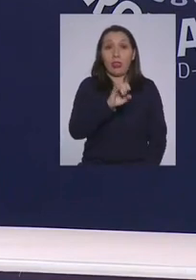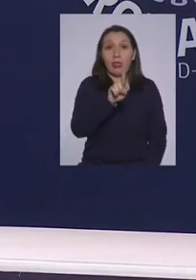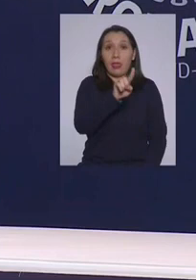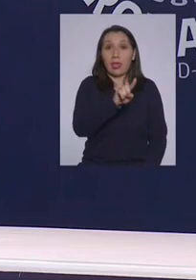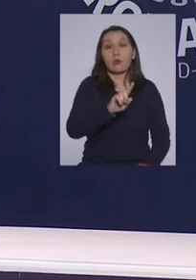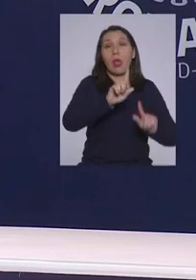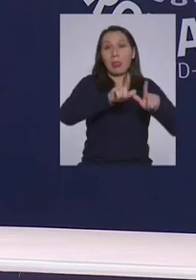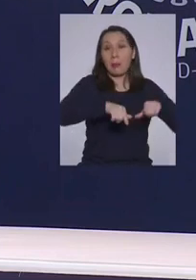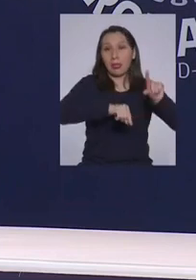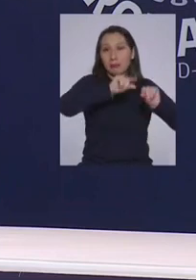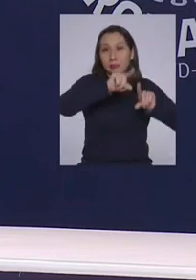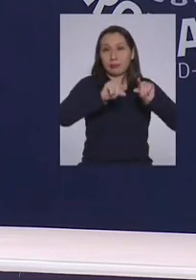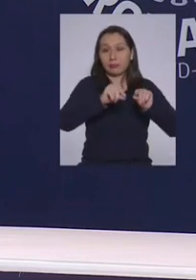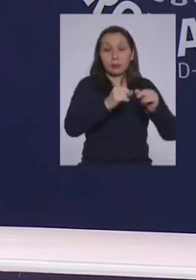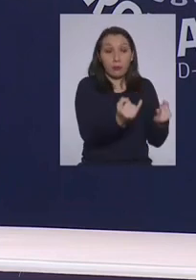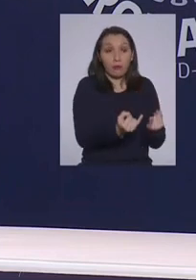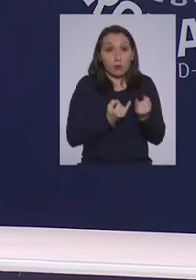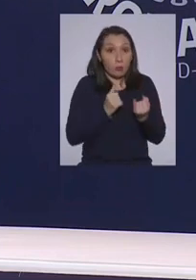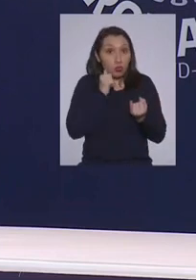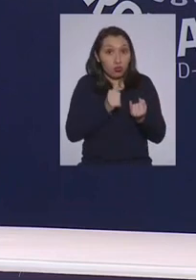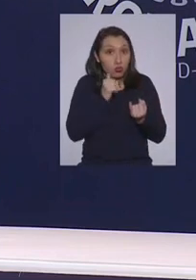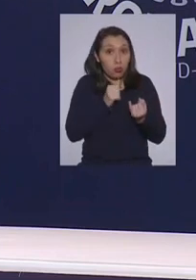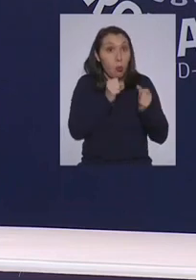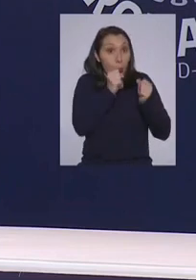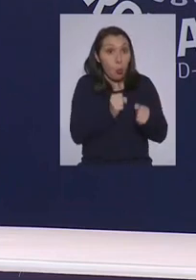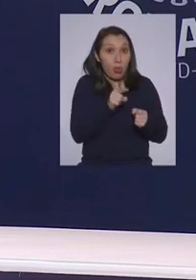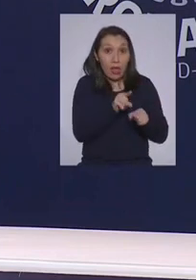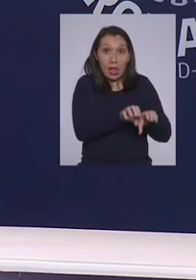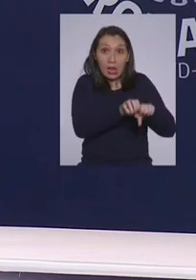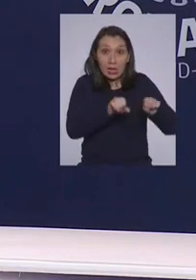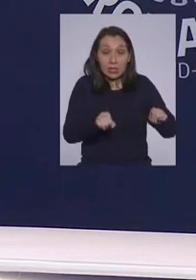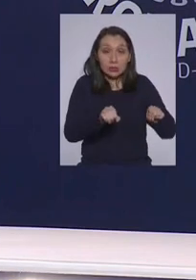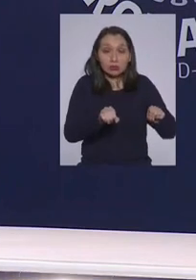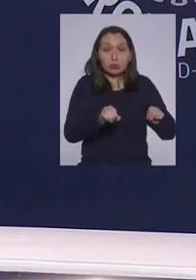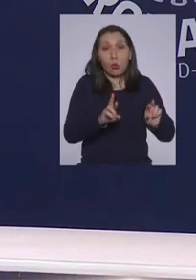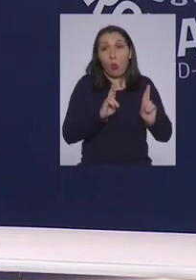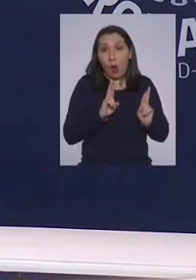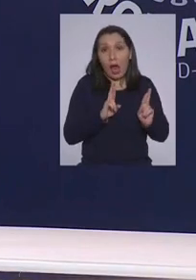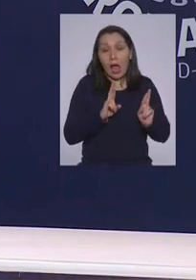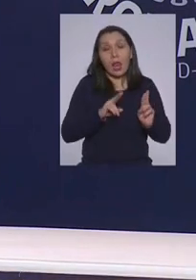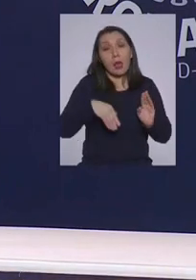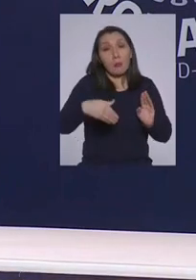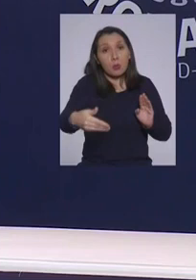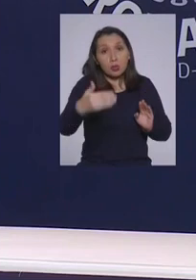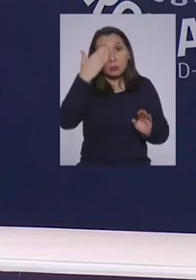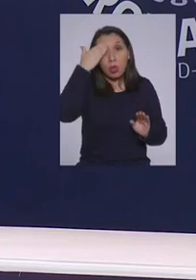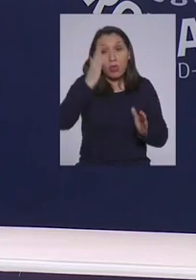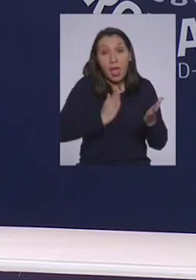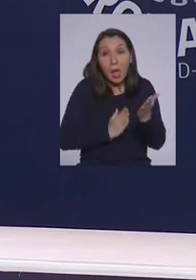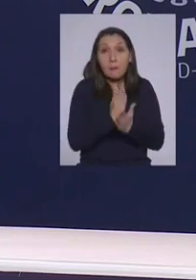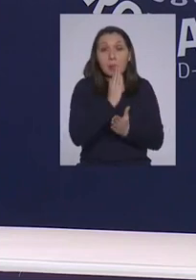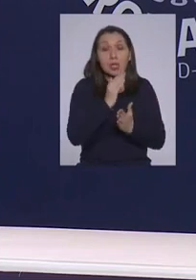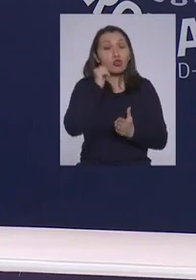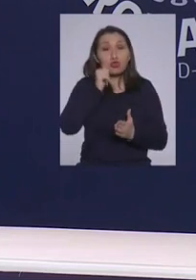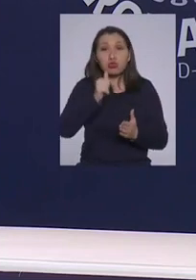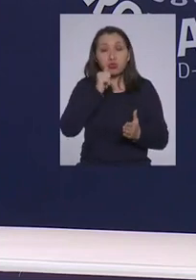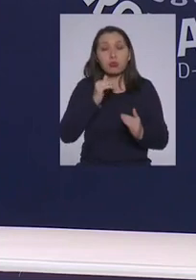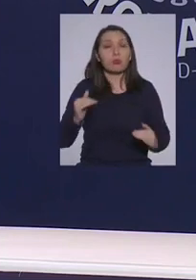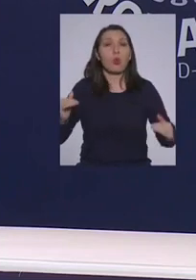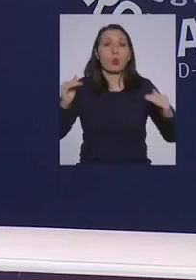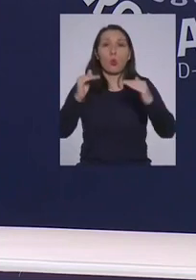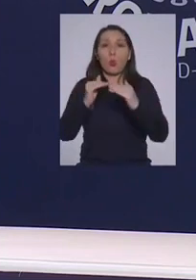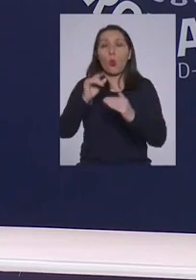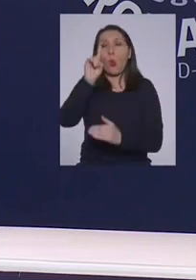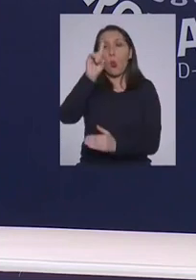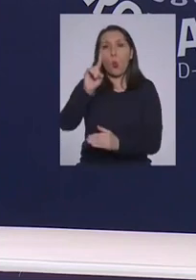la capacidad para poder entregarnos esa información diariamente, que esperamos que sea en los próximos días, vamos a poder